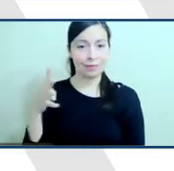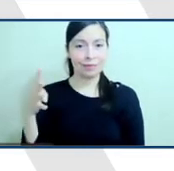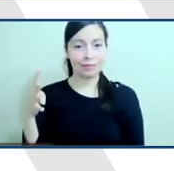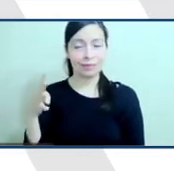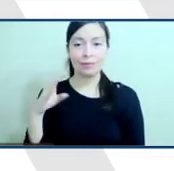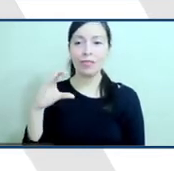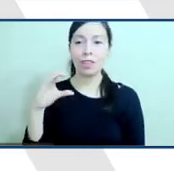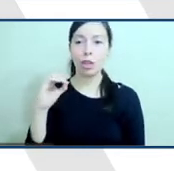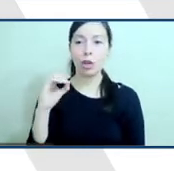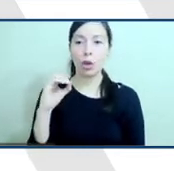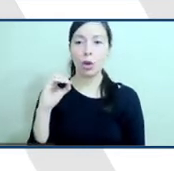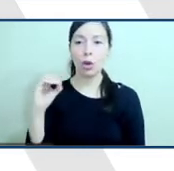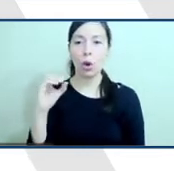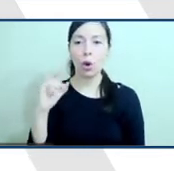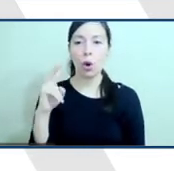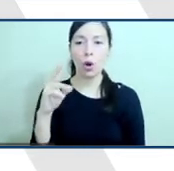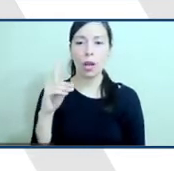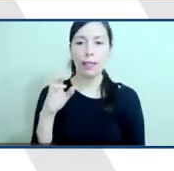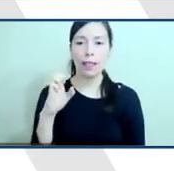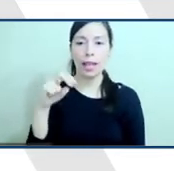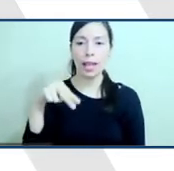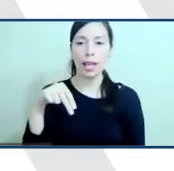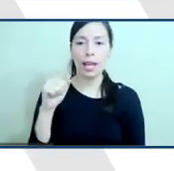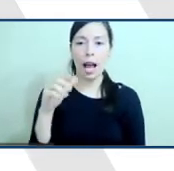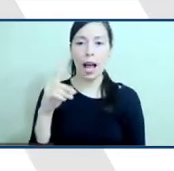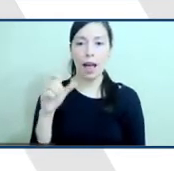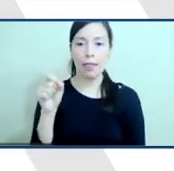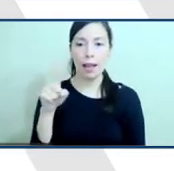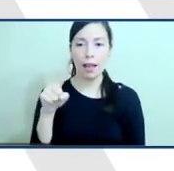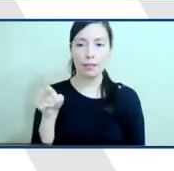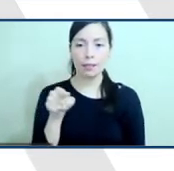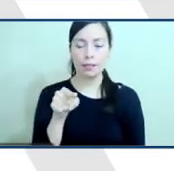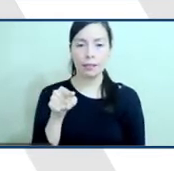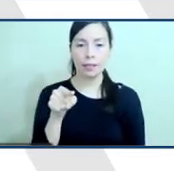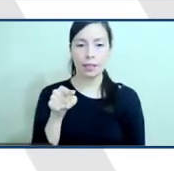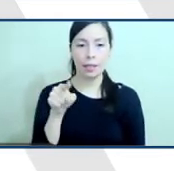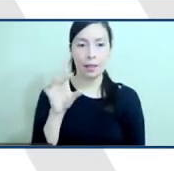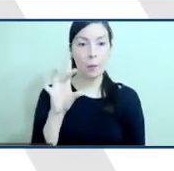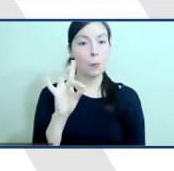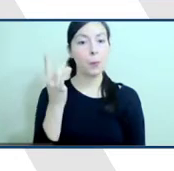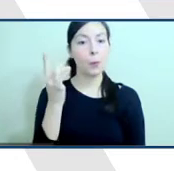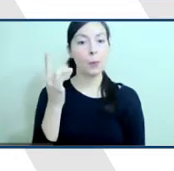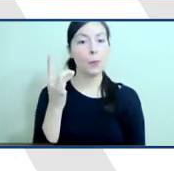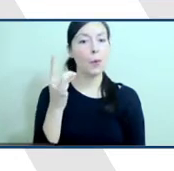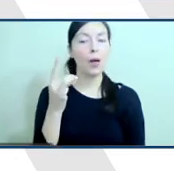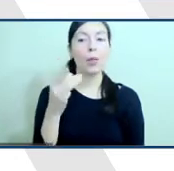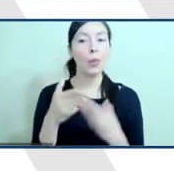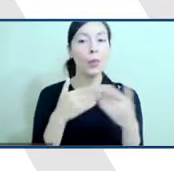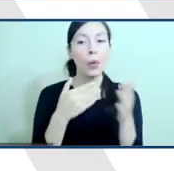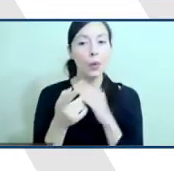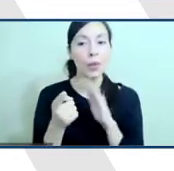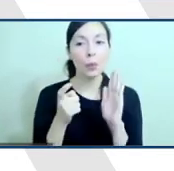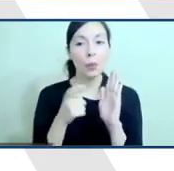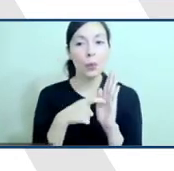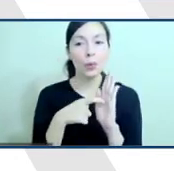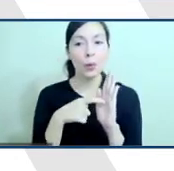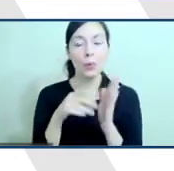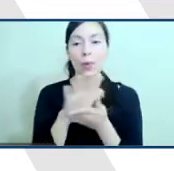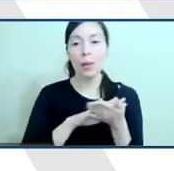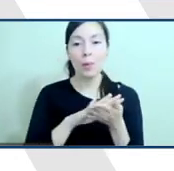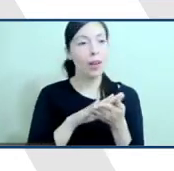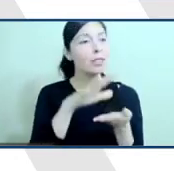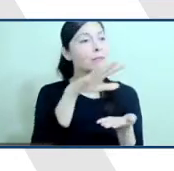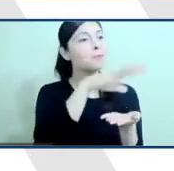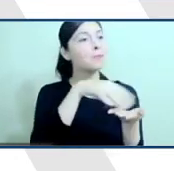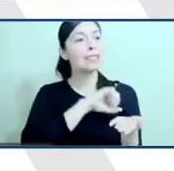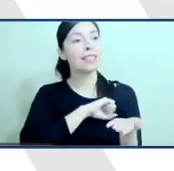antes lo hicimos con Santiago, que podemos identificar exactamente en qué punto fueron hechas las observaciones y vimos que era en el bosque, podemos ver cuál fue